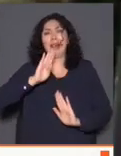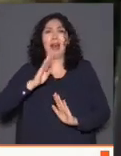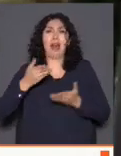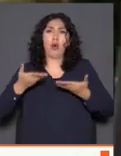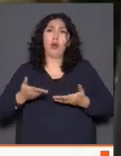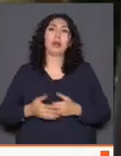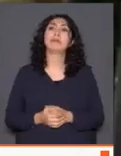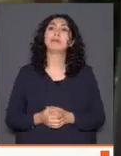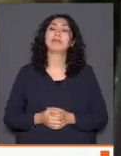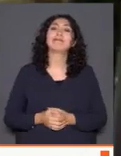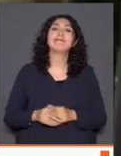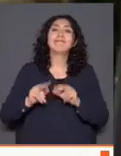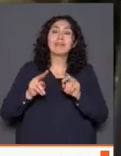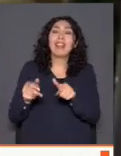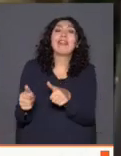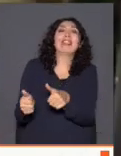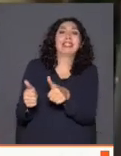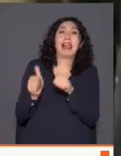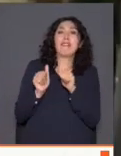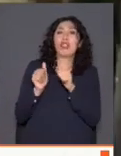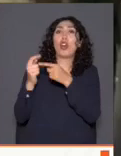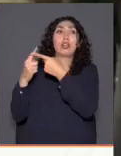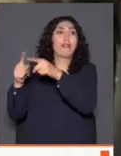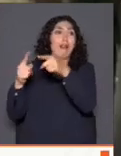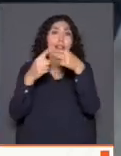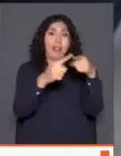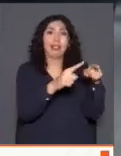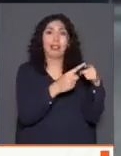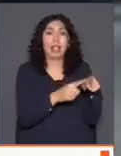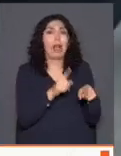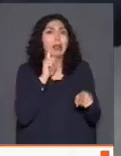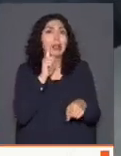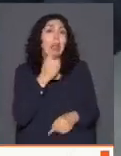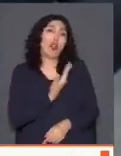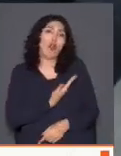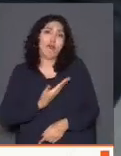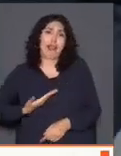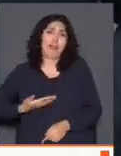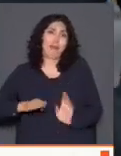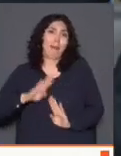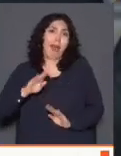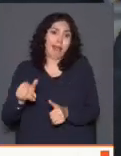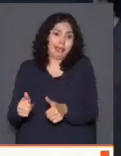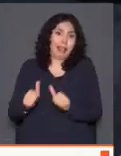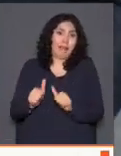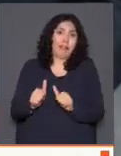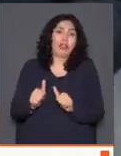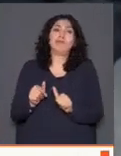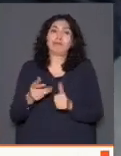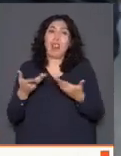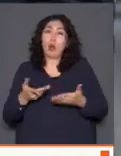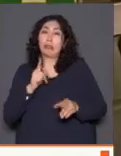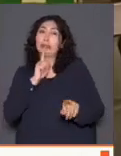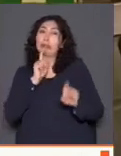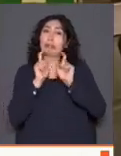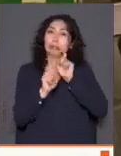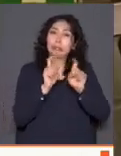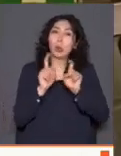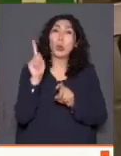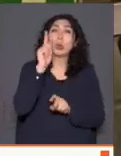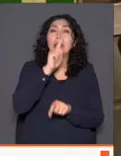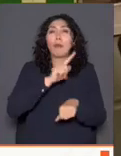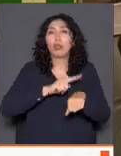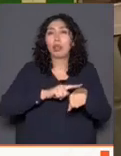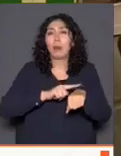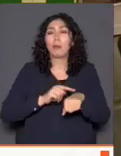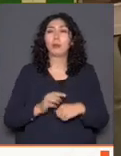pone un alto desafío a distintos actores, sobre todo al gobierno, blanco de críticas en el último tiempo. No, ni siquiera una